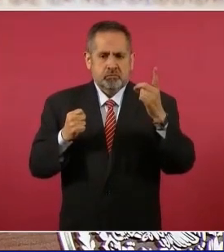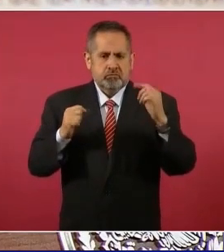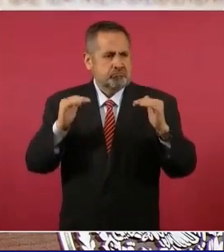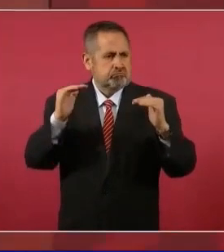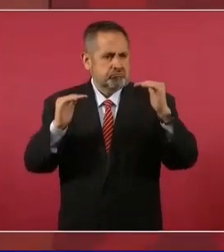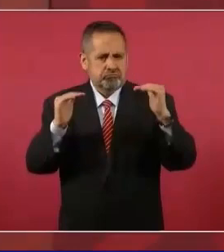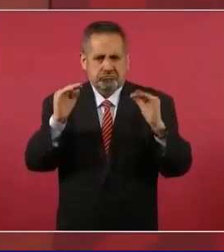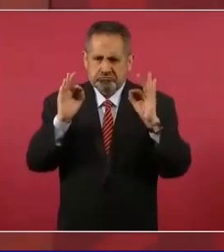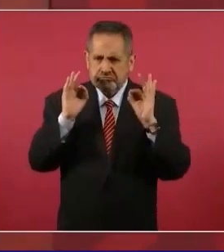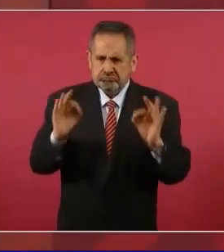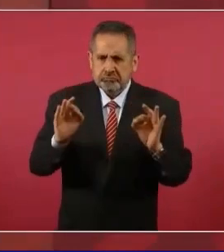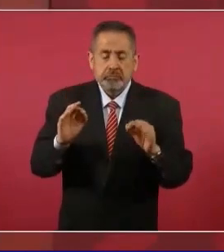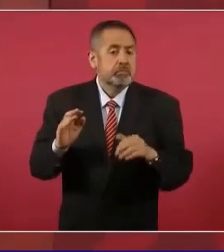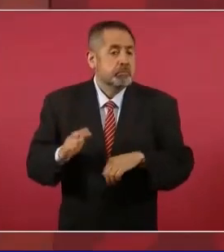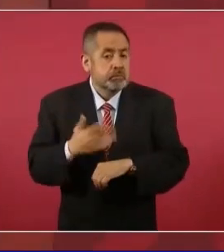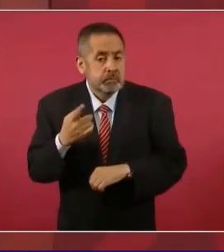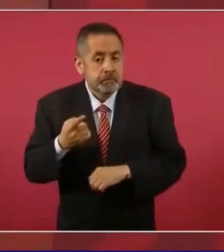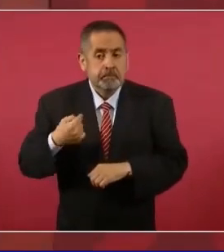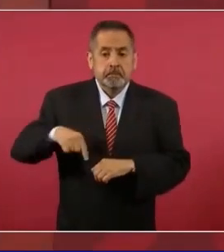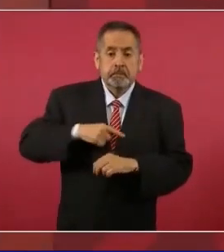Porque no nos endeudamos.